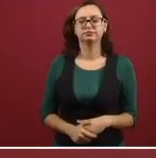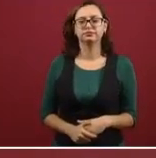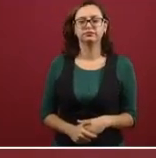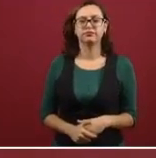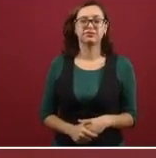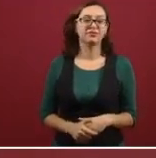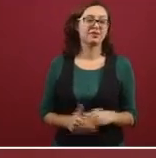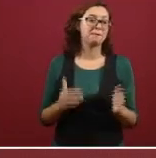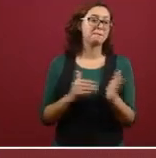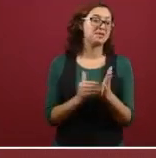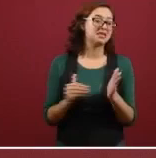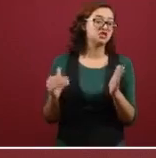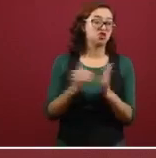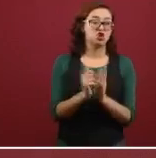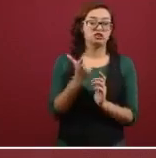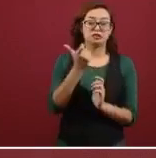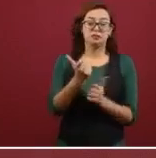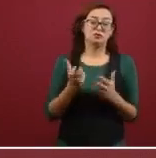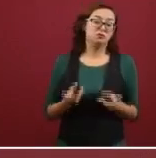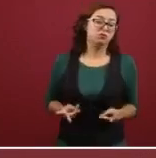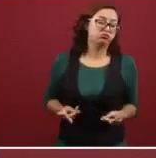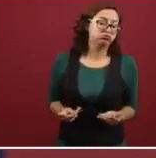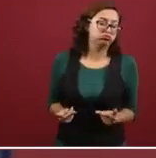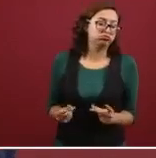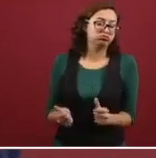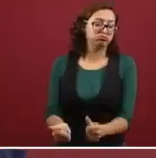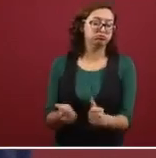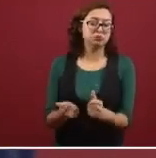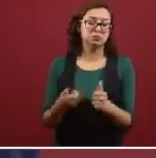Miles de millones de pesos así.